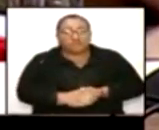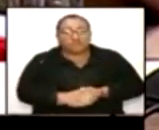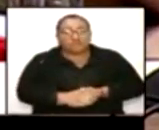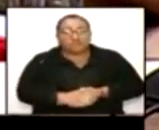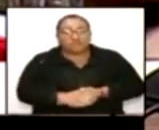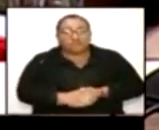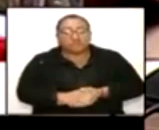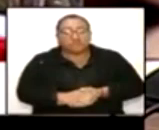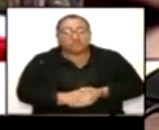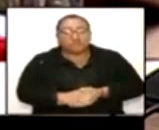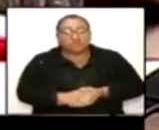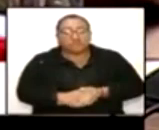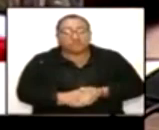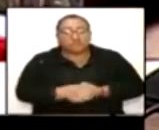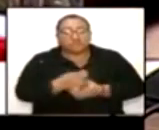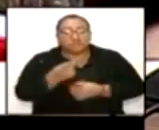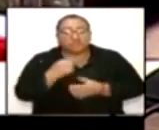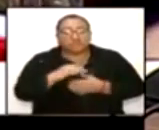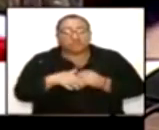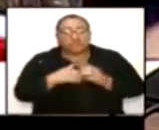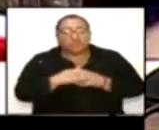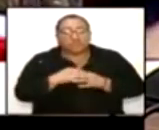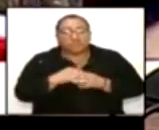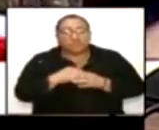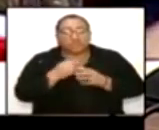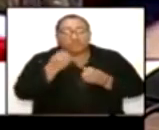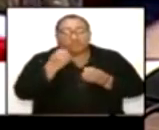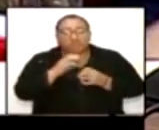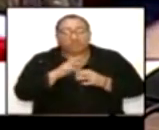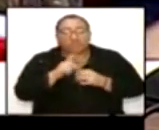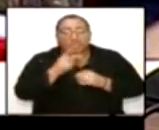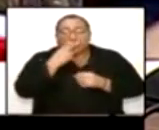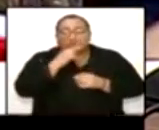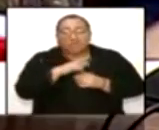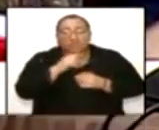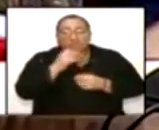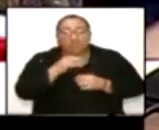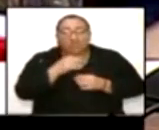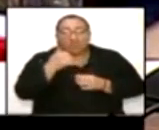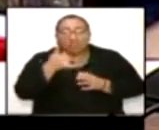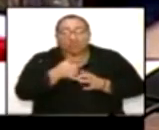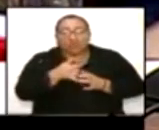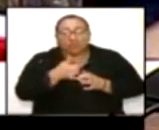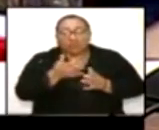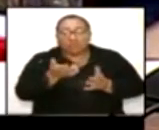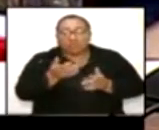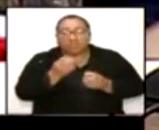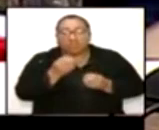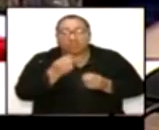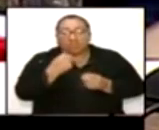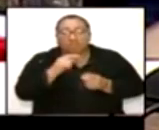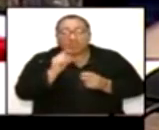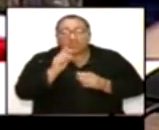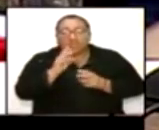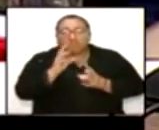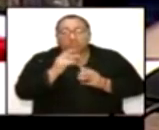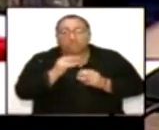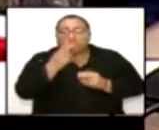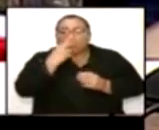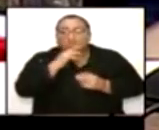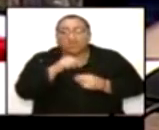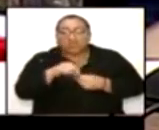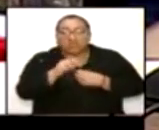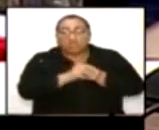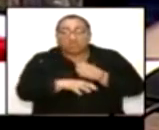que por falta de información una niña violada nuevamente, hay que decirlo con todas sus letras, una niña violada, como miles de niñas violadas en este